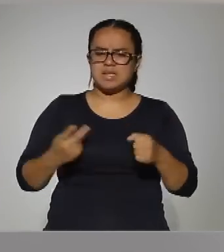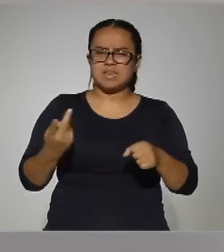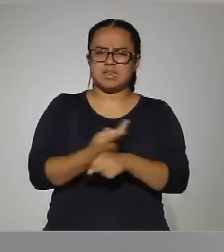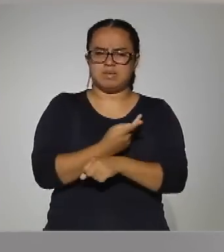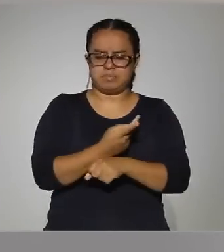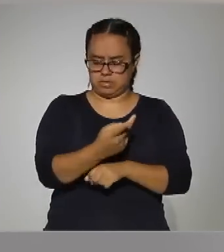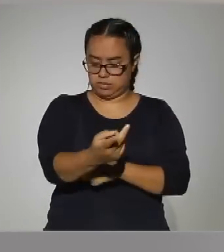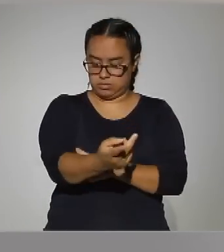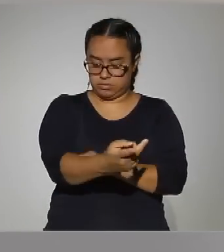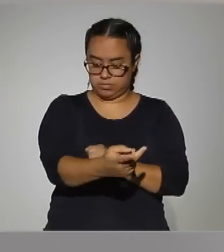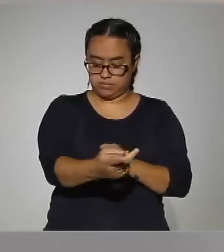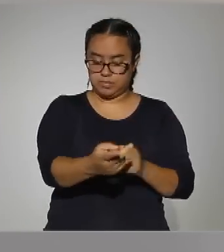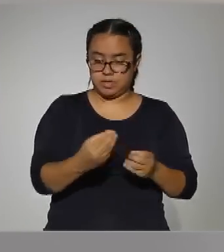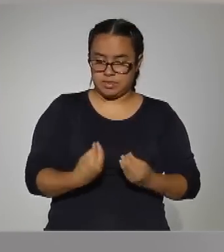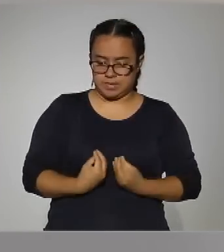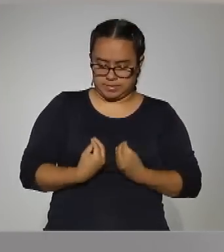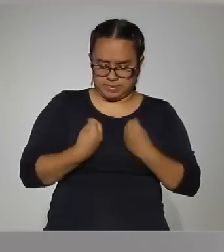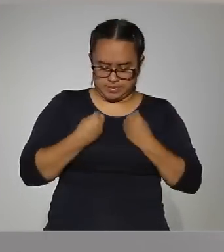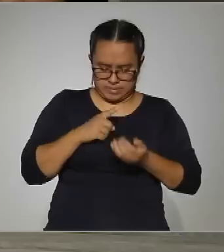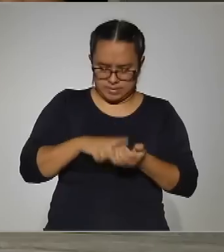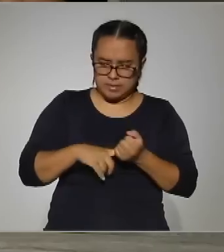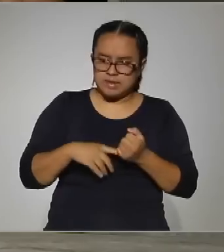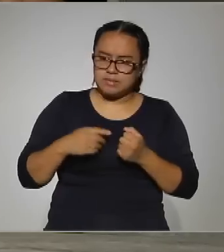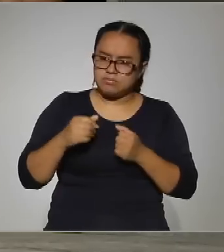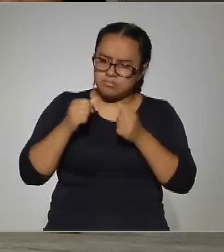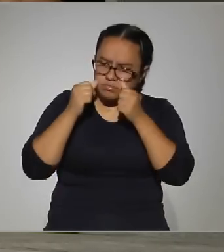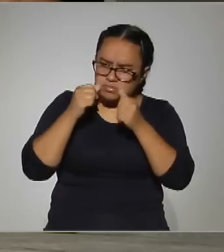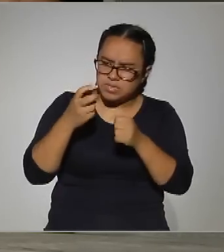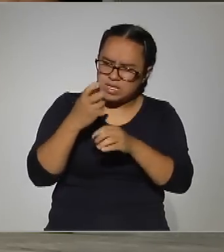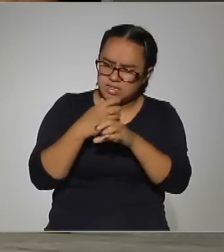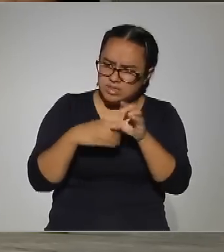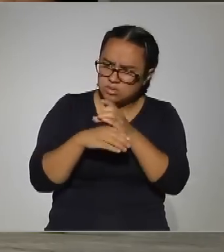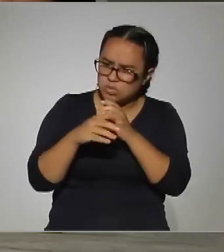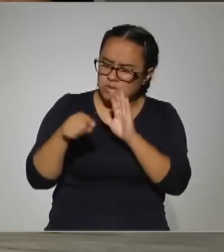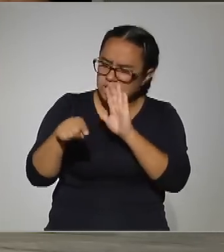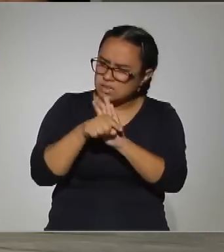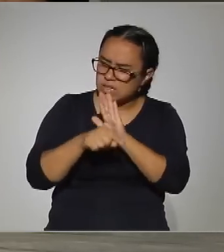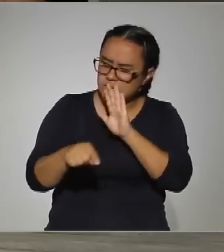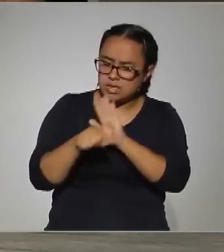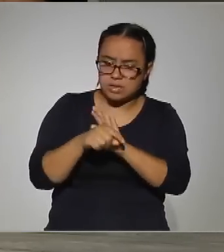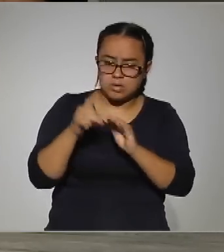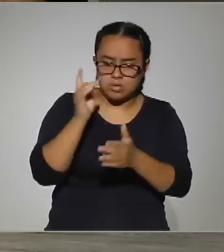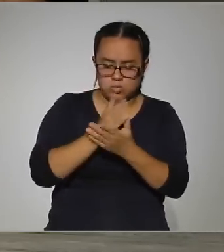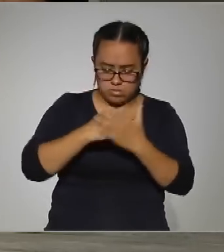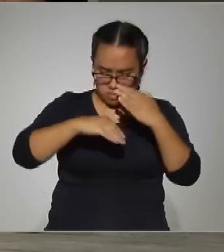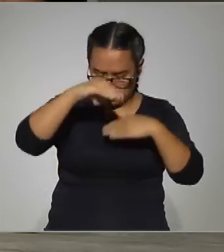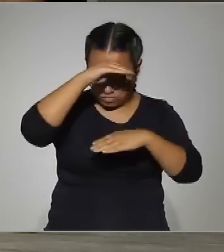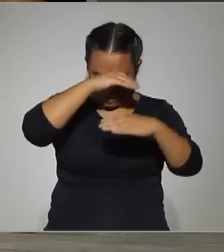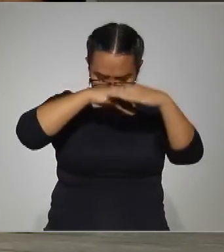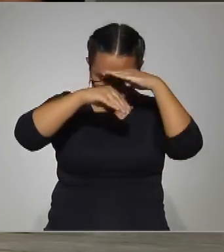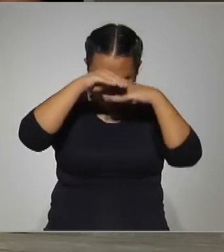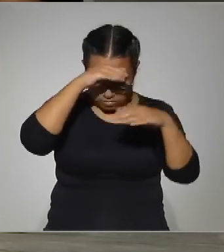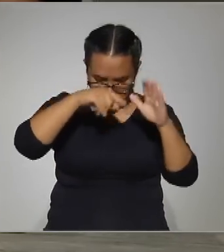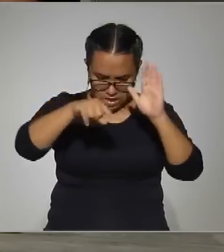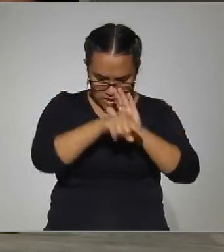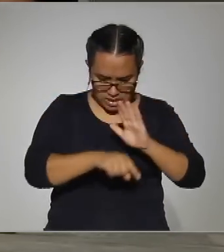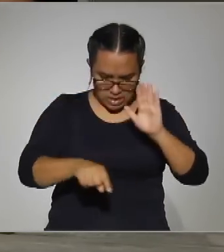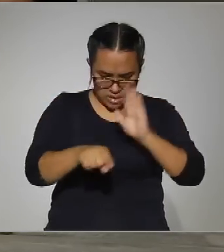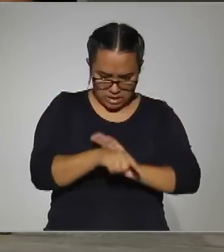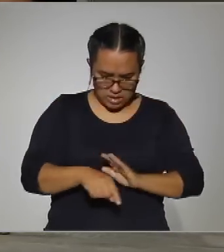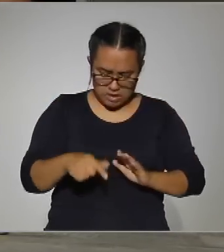una condición de solo observar cosas como esta, ¿no? Tener pensamientos de